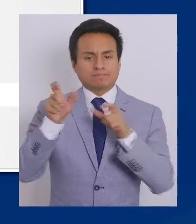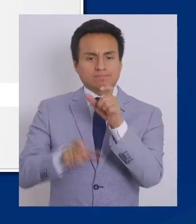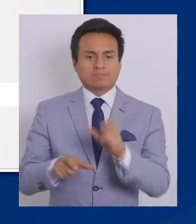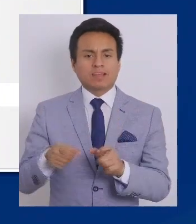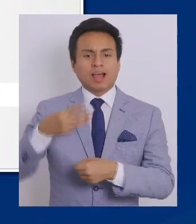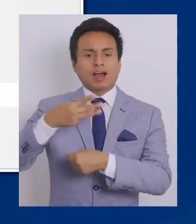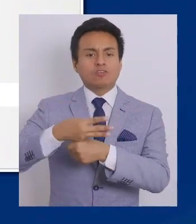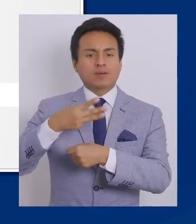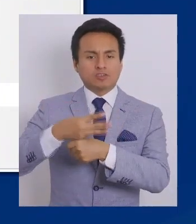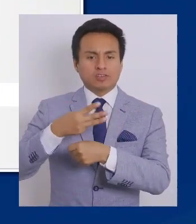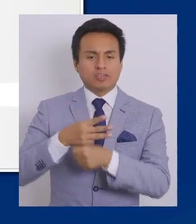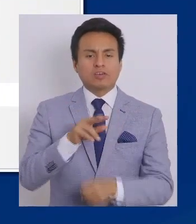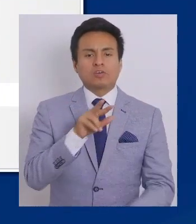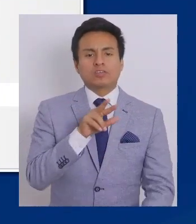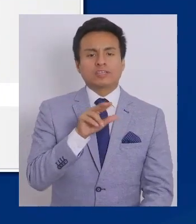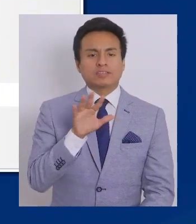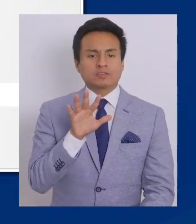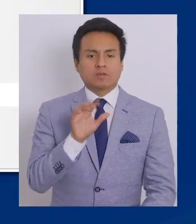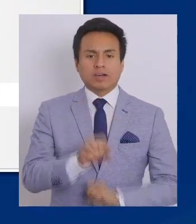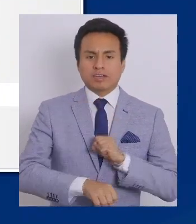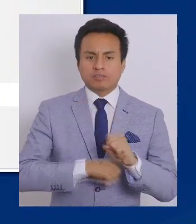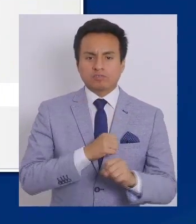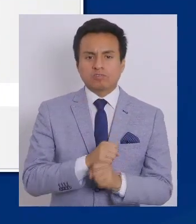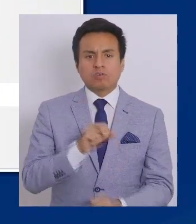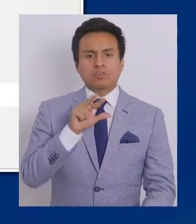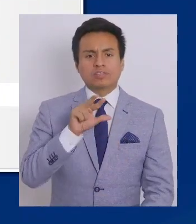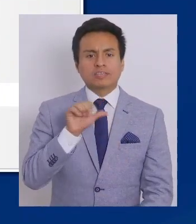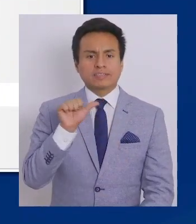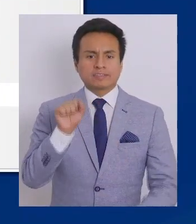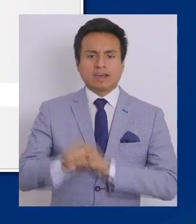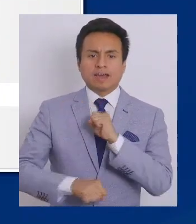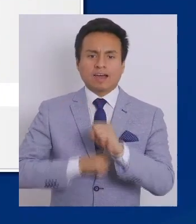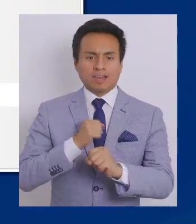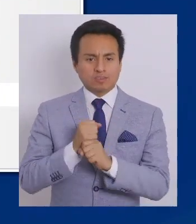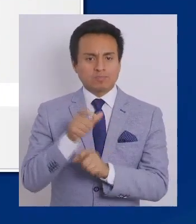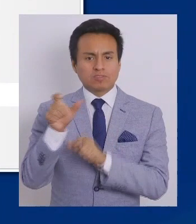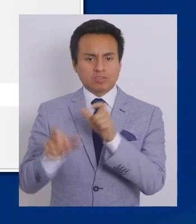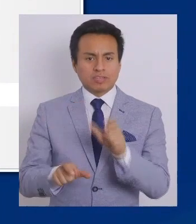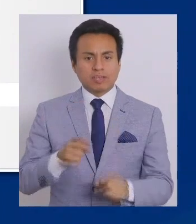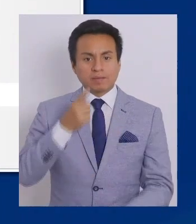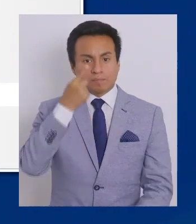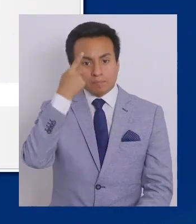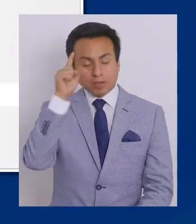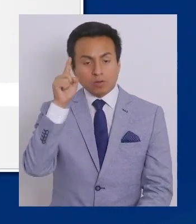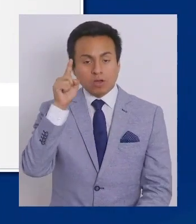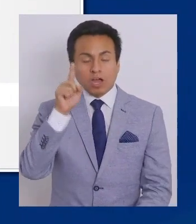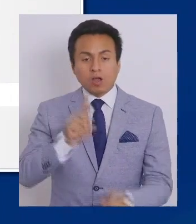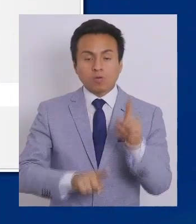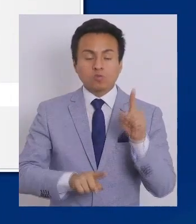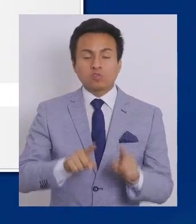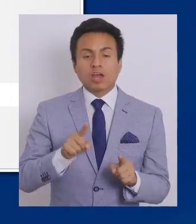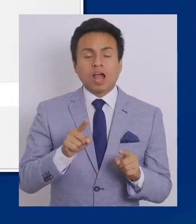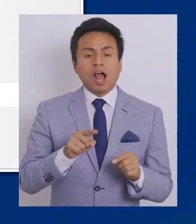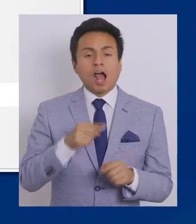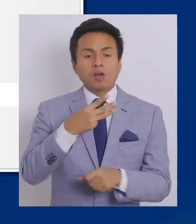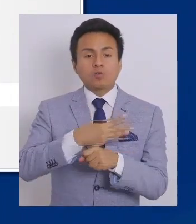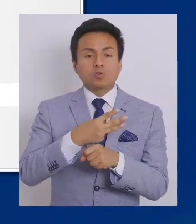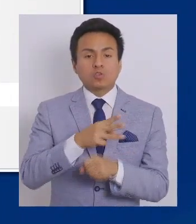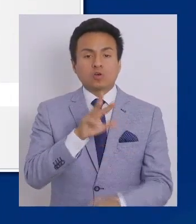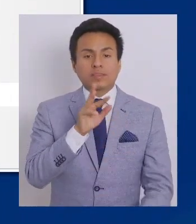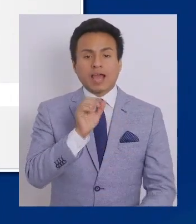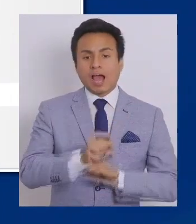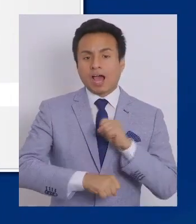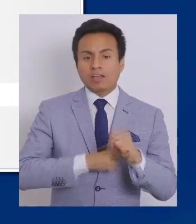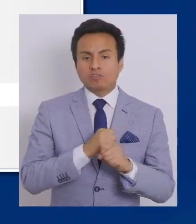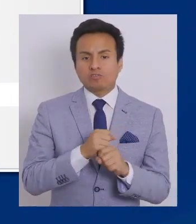adultos mayores entre 85 y 86 años de edad sin embargo alguno si algún adulto mayor de 90 años o más o